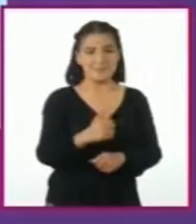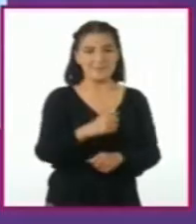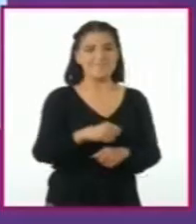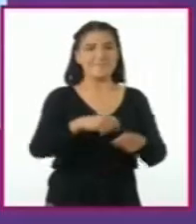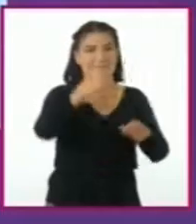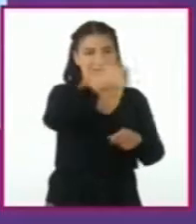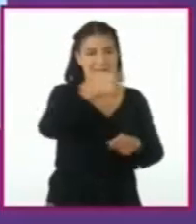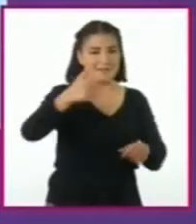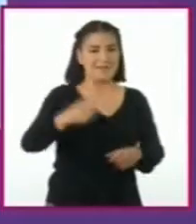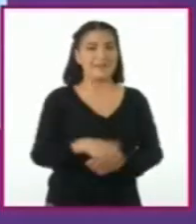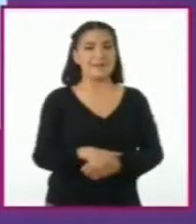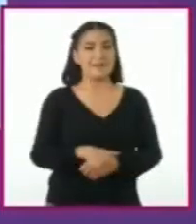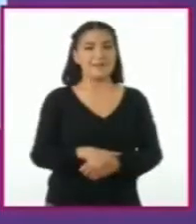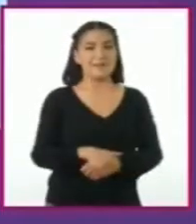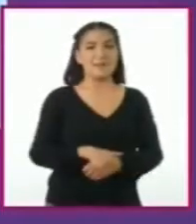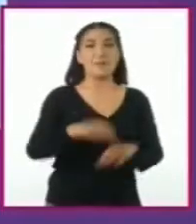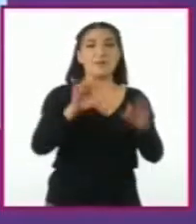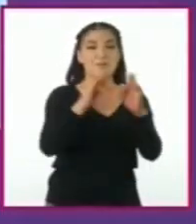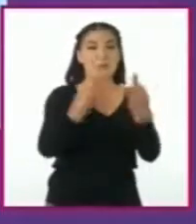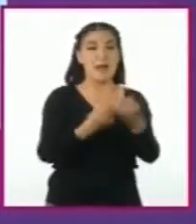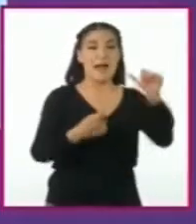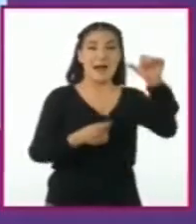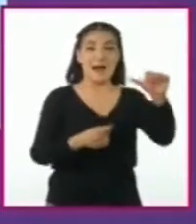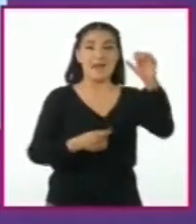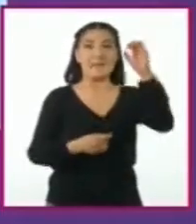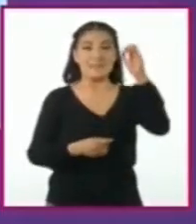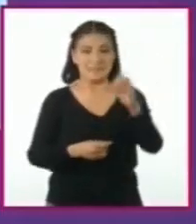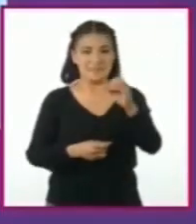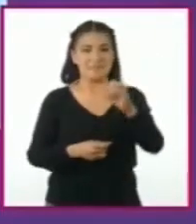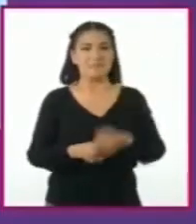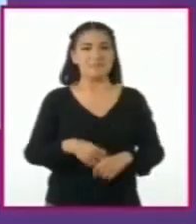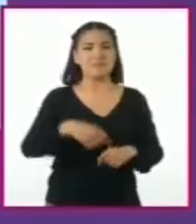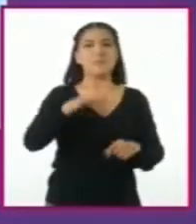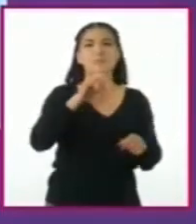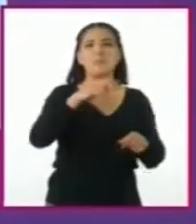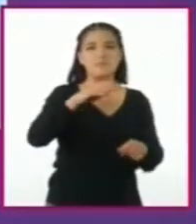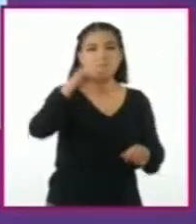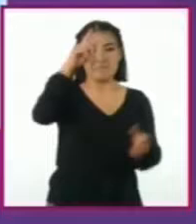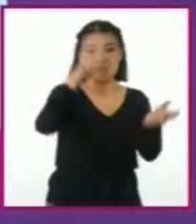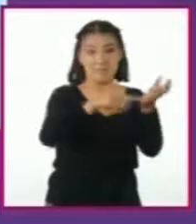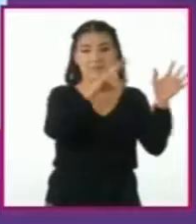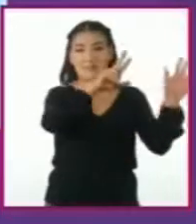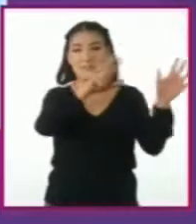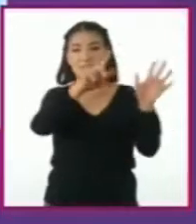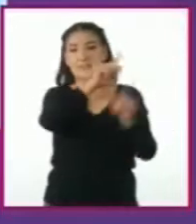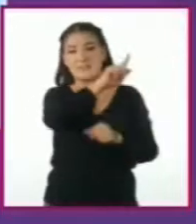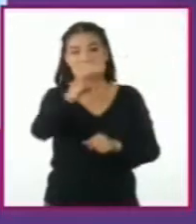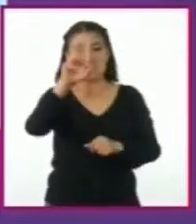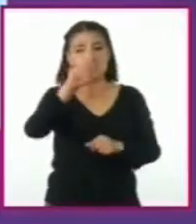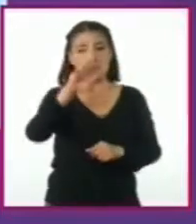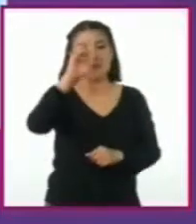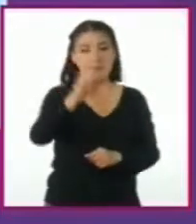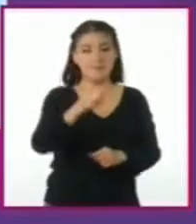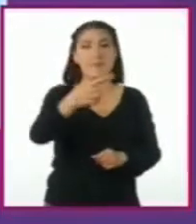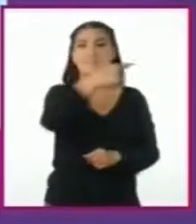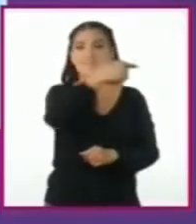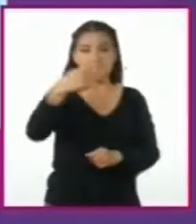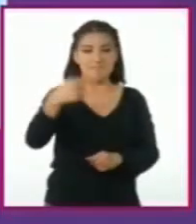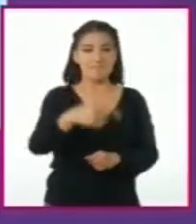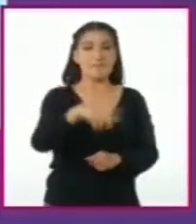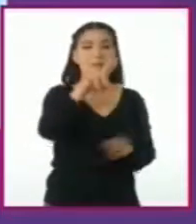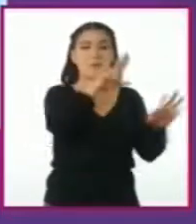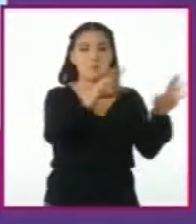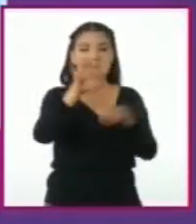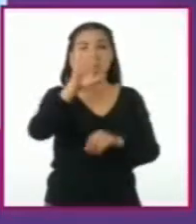formatos. El formato A0 tiene como razón 1189 entre 841, lo